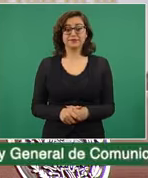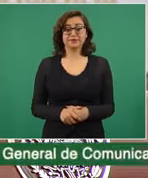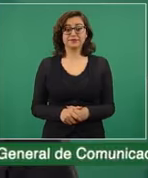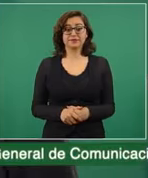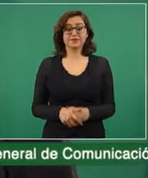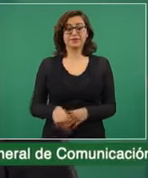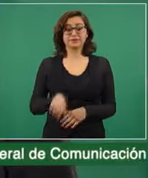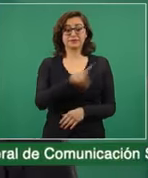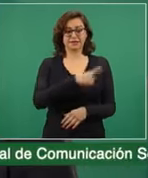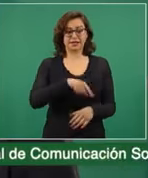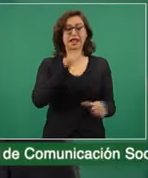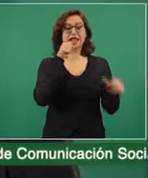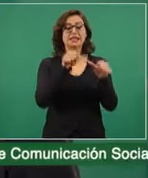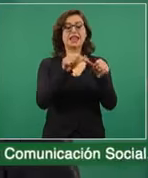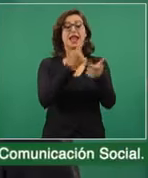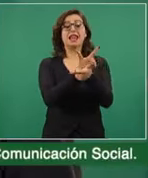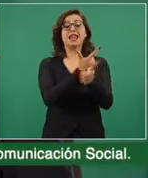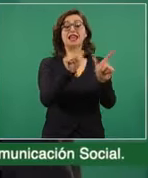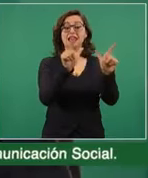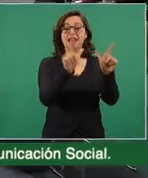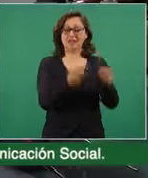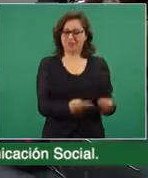libre mercado.